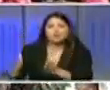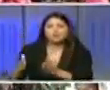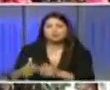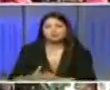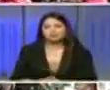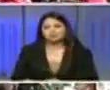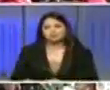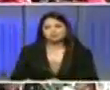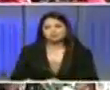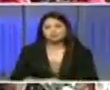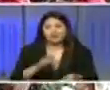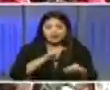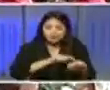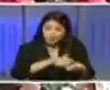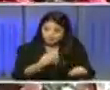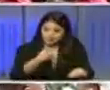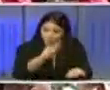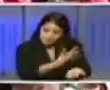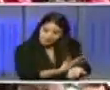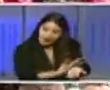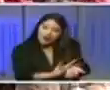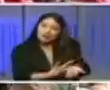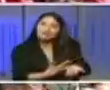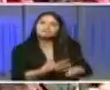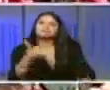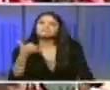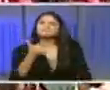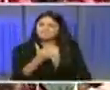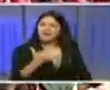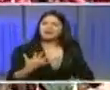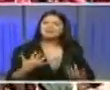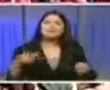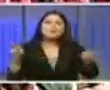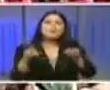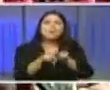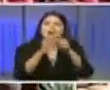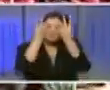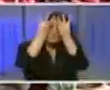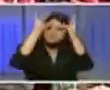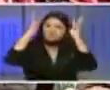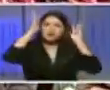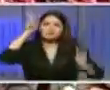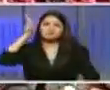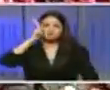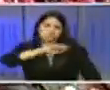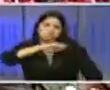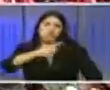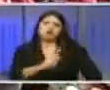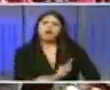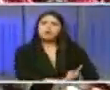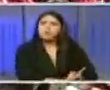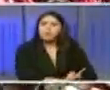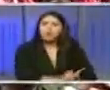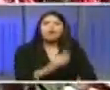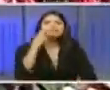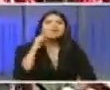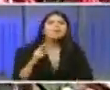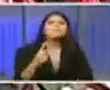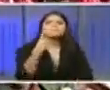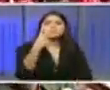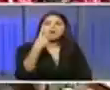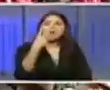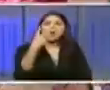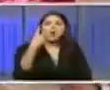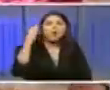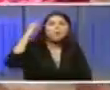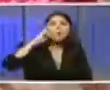En nuestra sangre corre la sangre de Guaycaipuro, de Negro Primero, de Simón Bolívar,